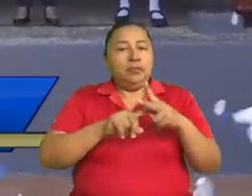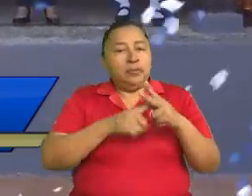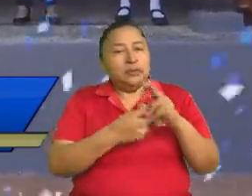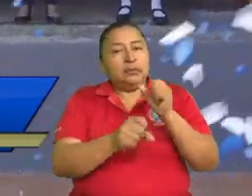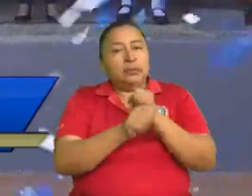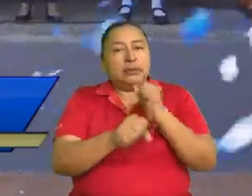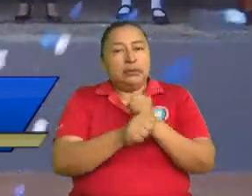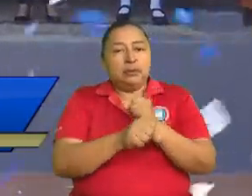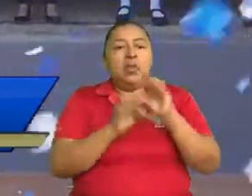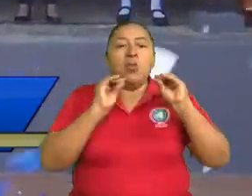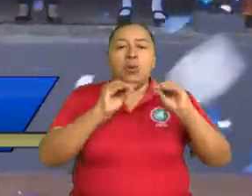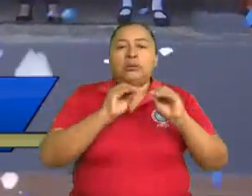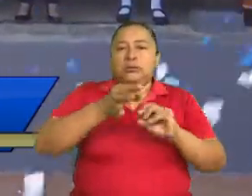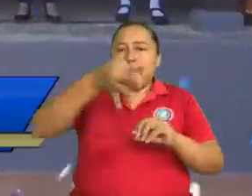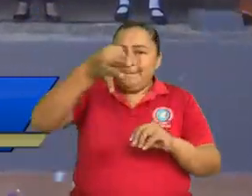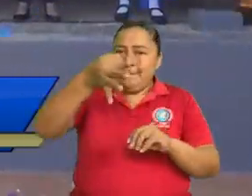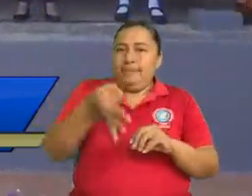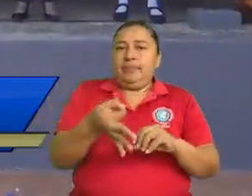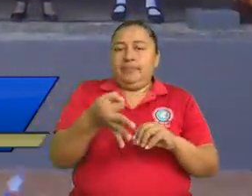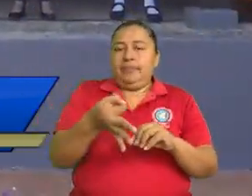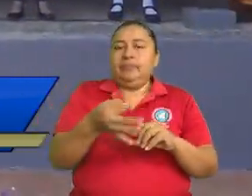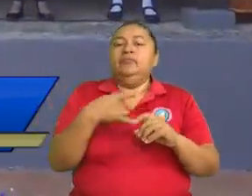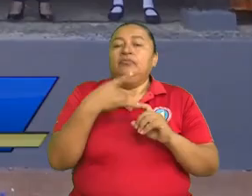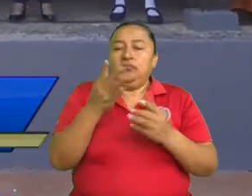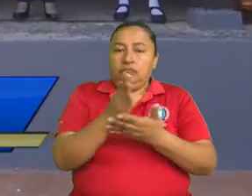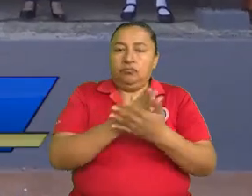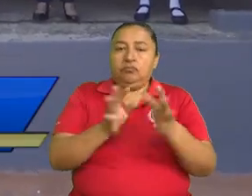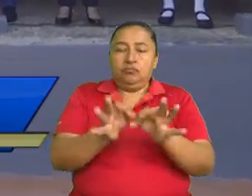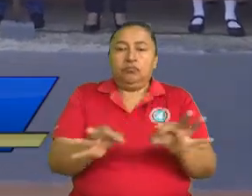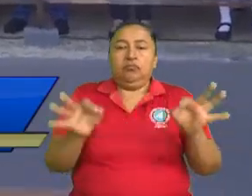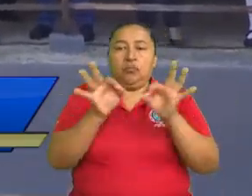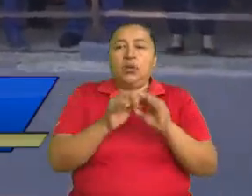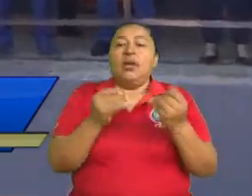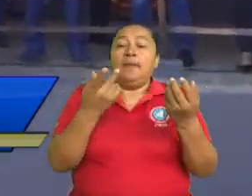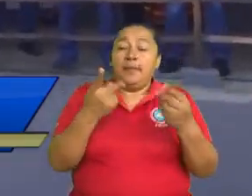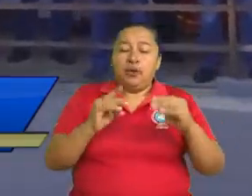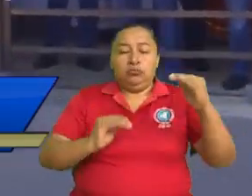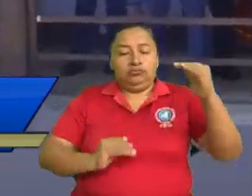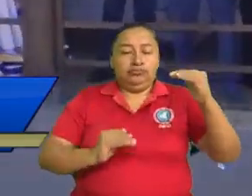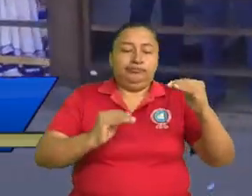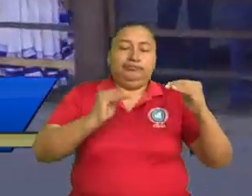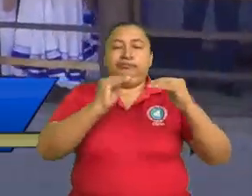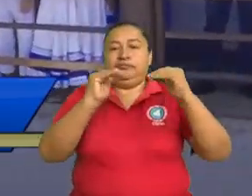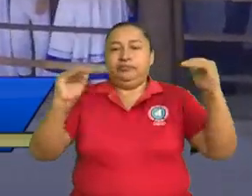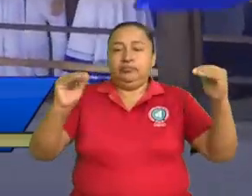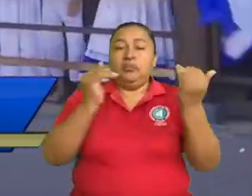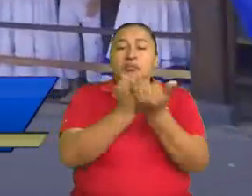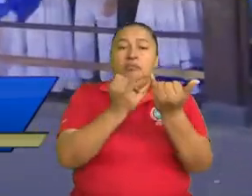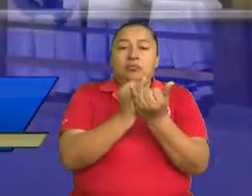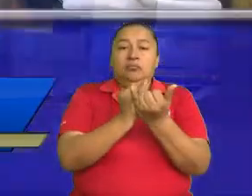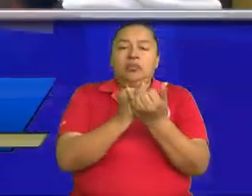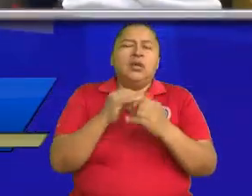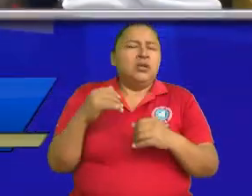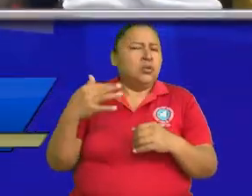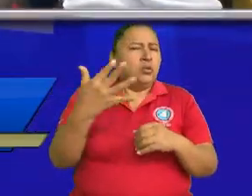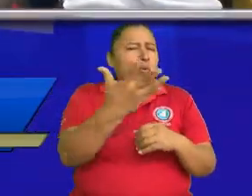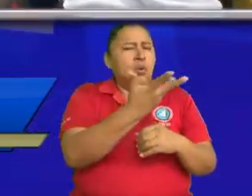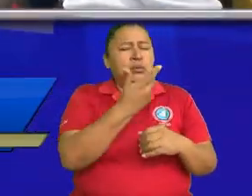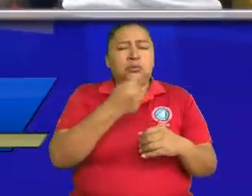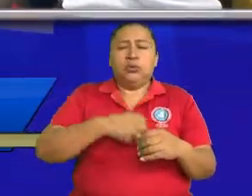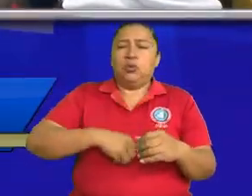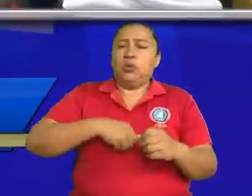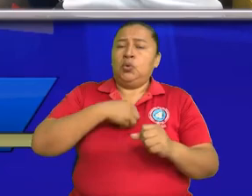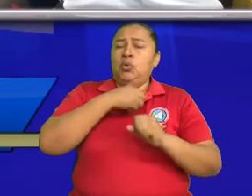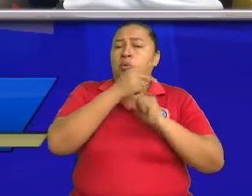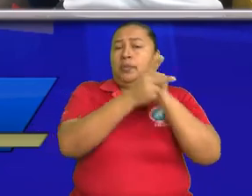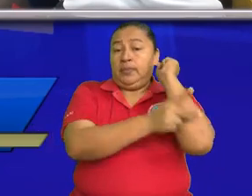educación de calidad. Claro que sí, muy importante. Y por supuesto con equidad. Entonces, en ese, todo esto es orgullo patrio, ¿no? Todo